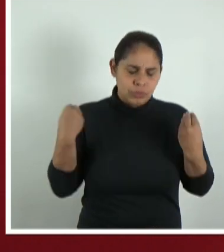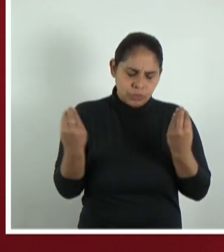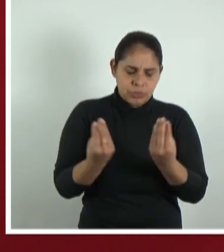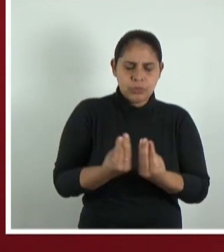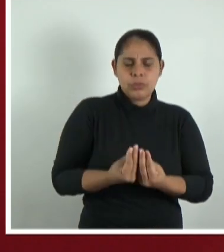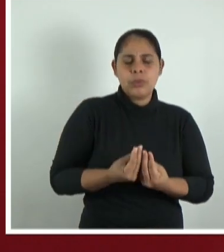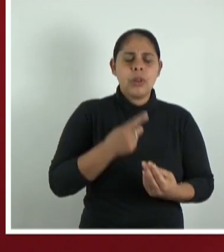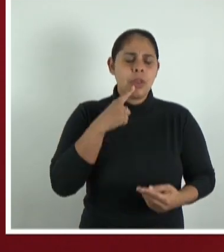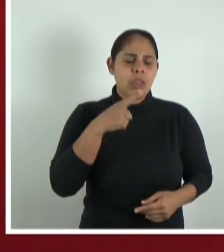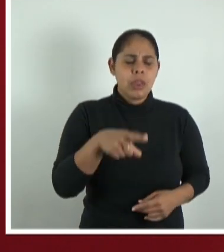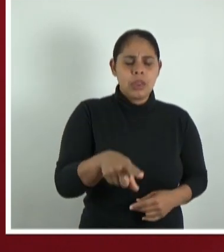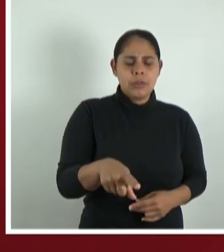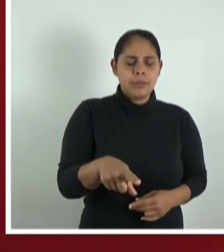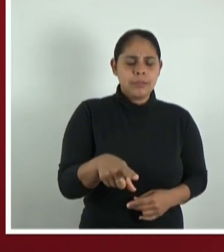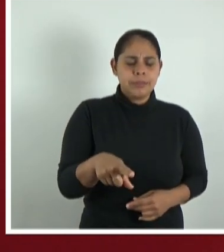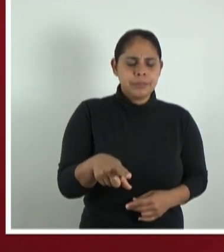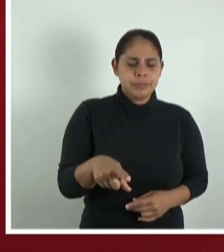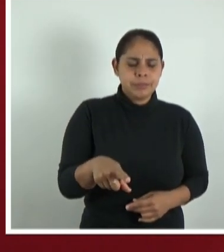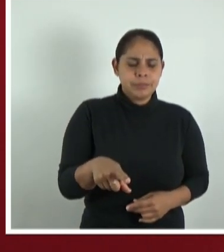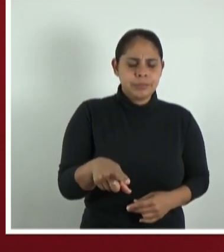y diga: